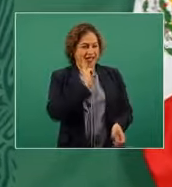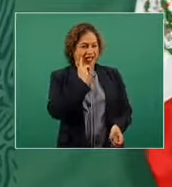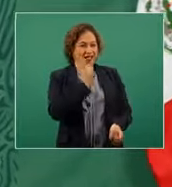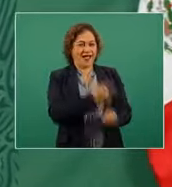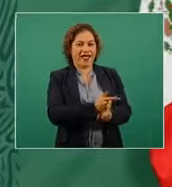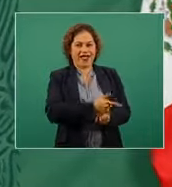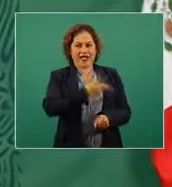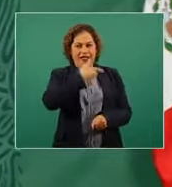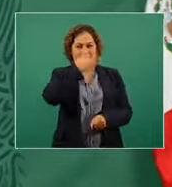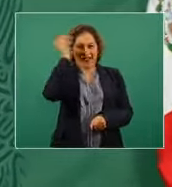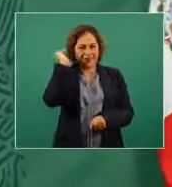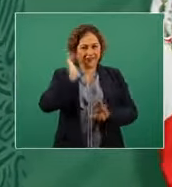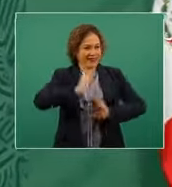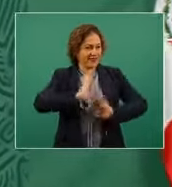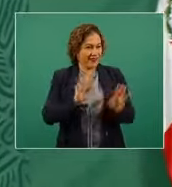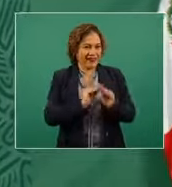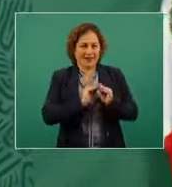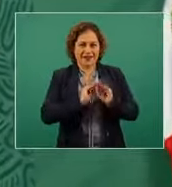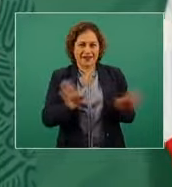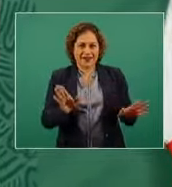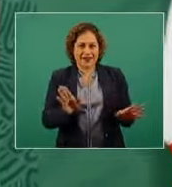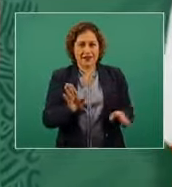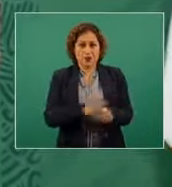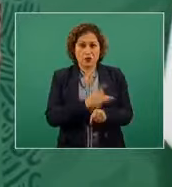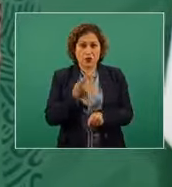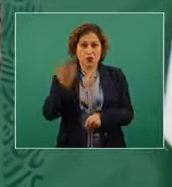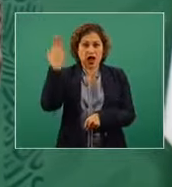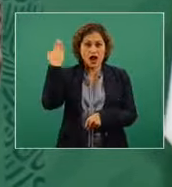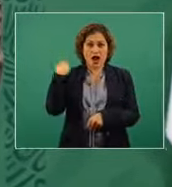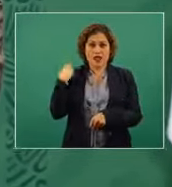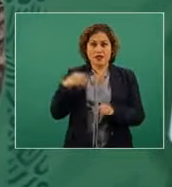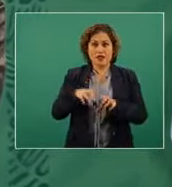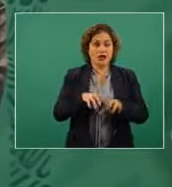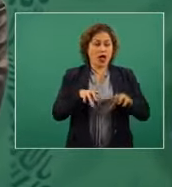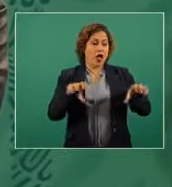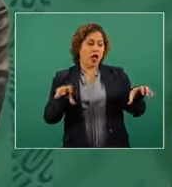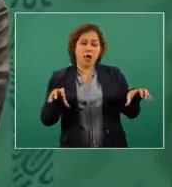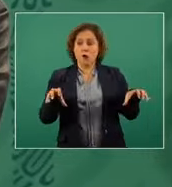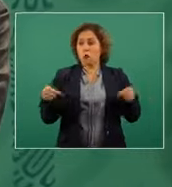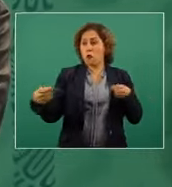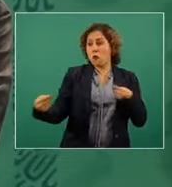que eran distintos, de que eran diferentes?